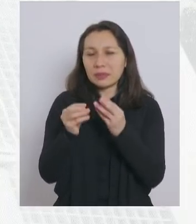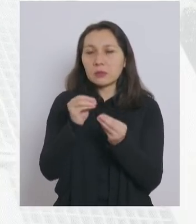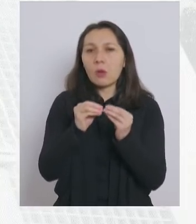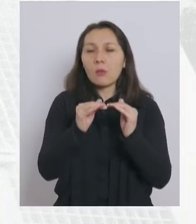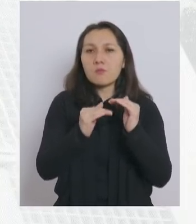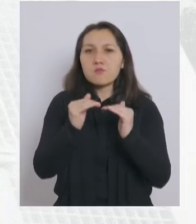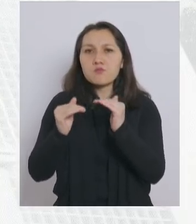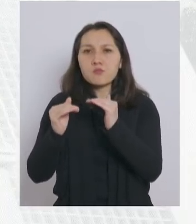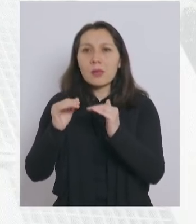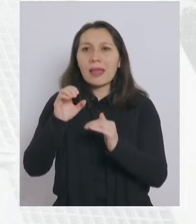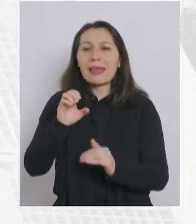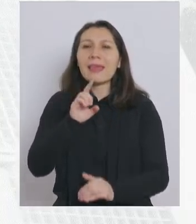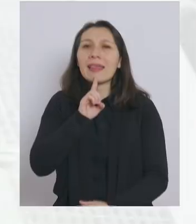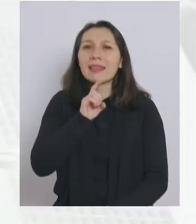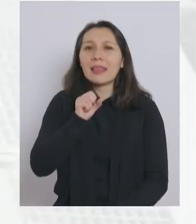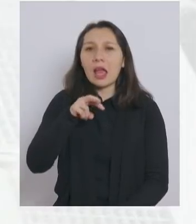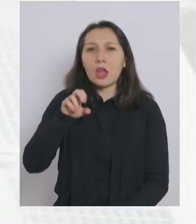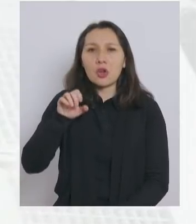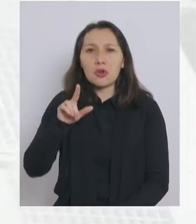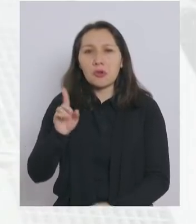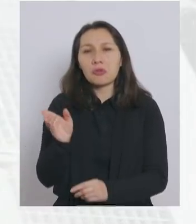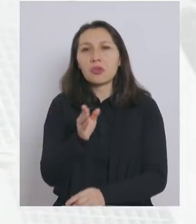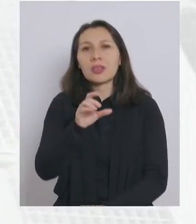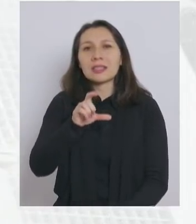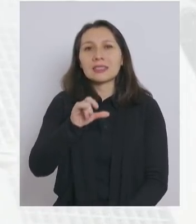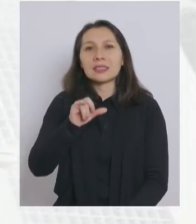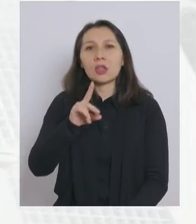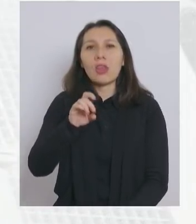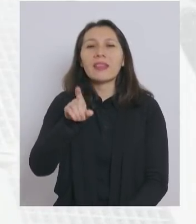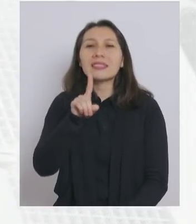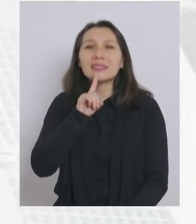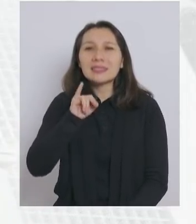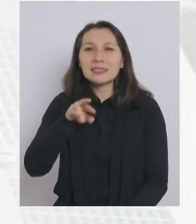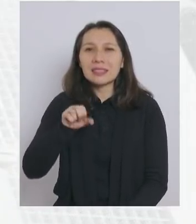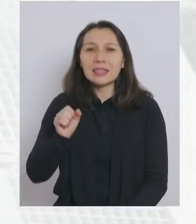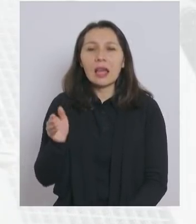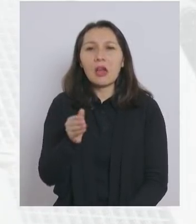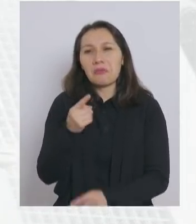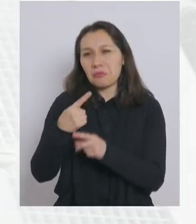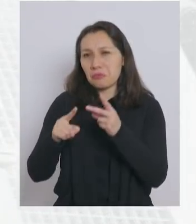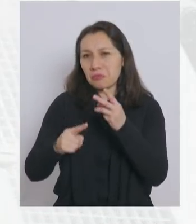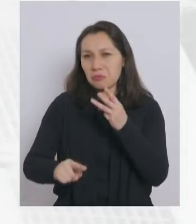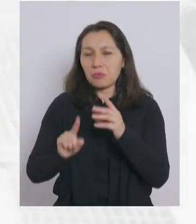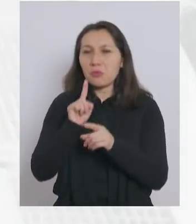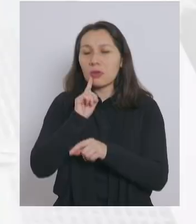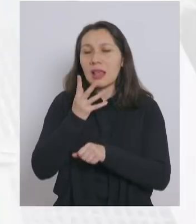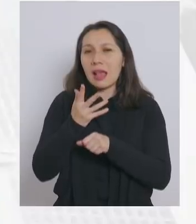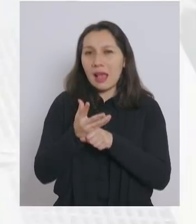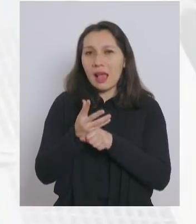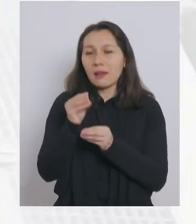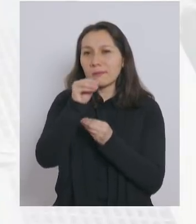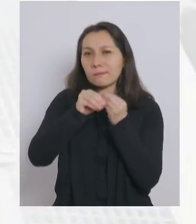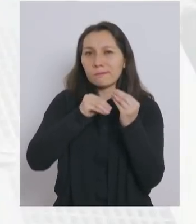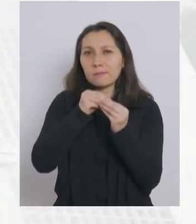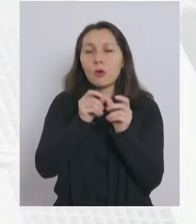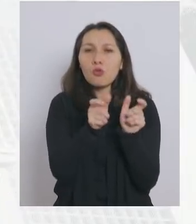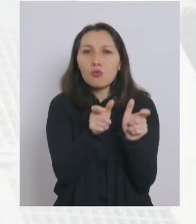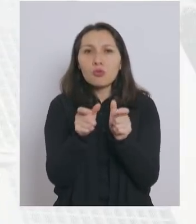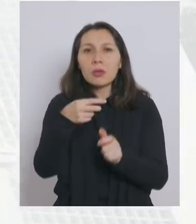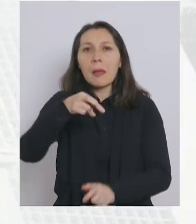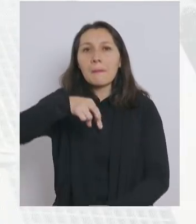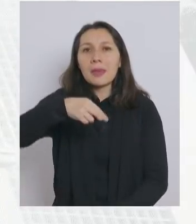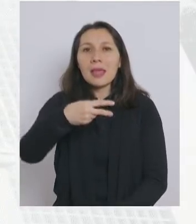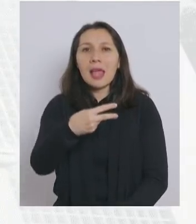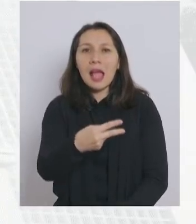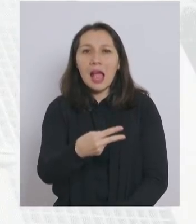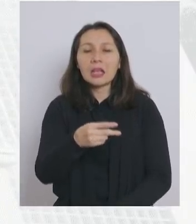estabilizantes como el etanol, una ciclodextrina, un polisorbato. También tenemos agentes para regular el pH, como el hidróxido